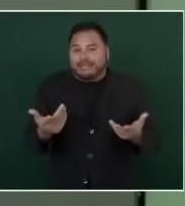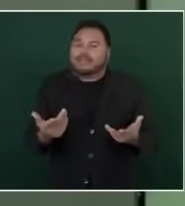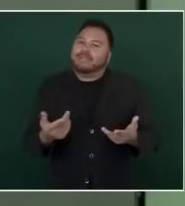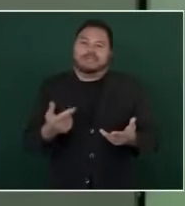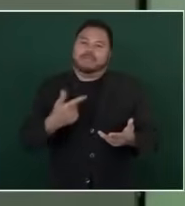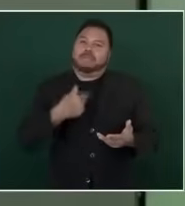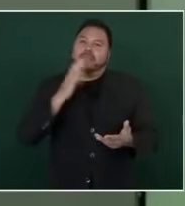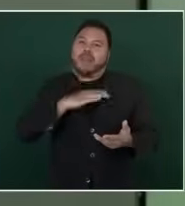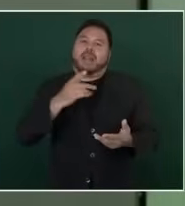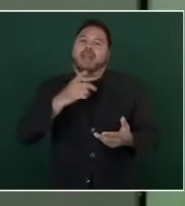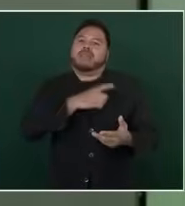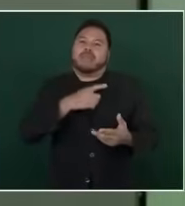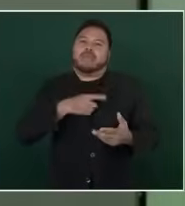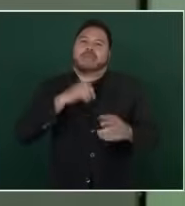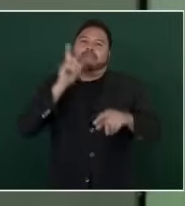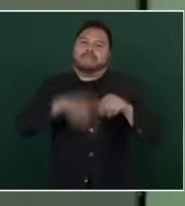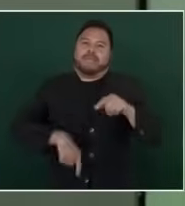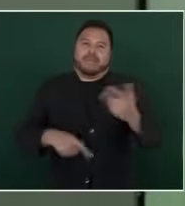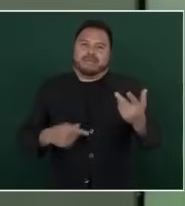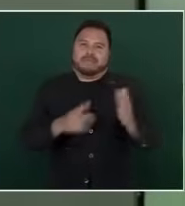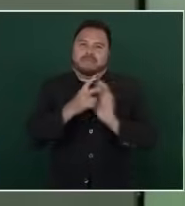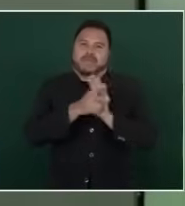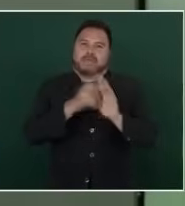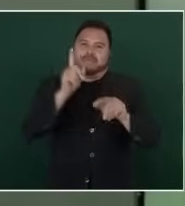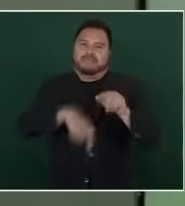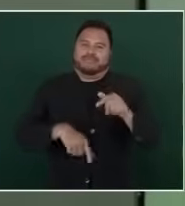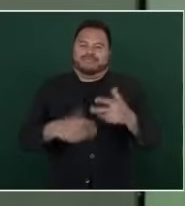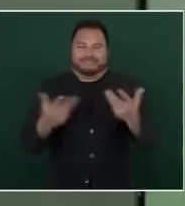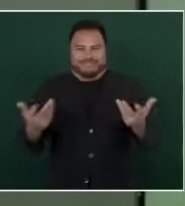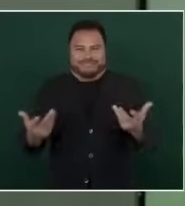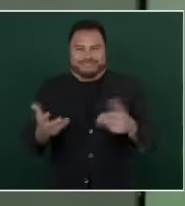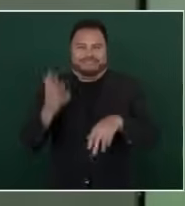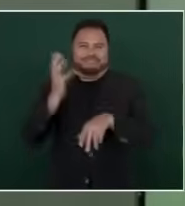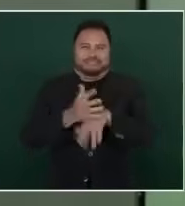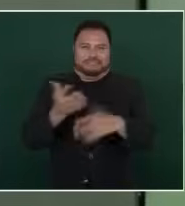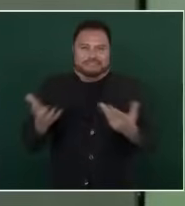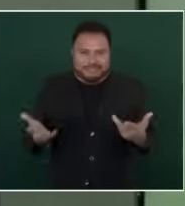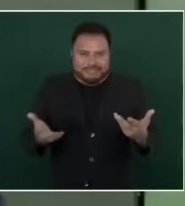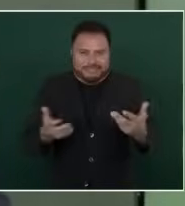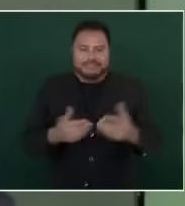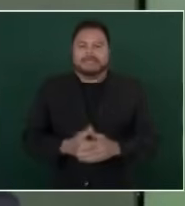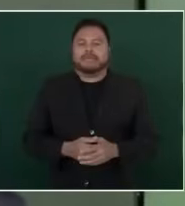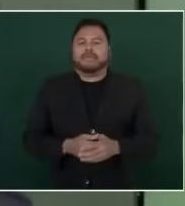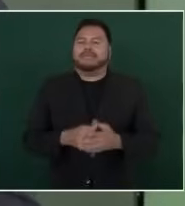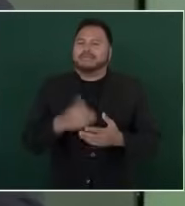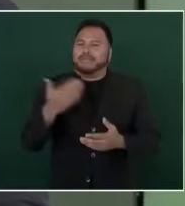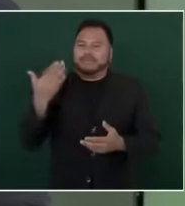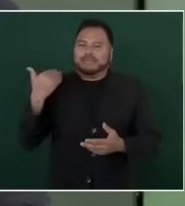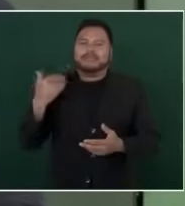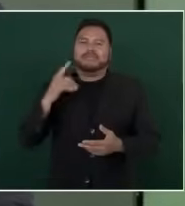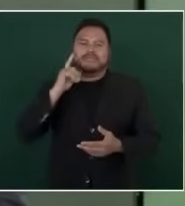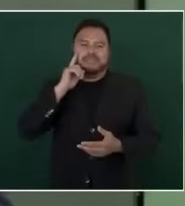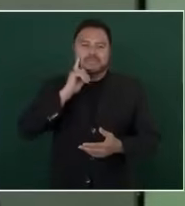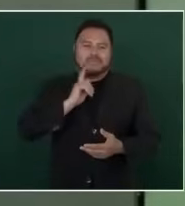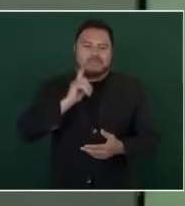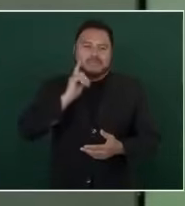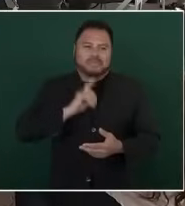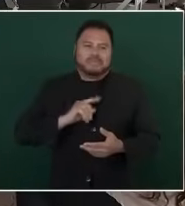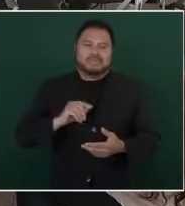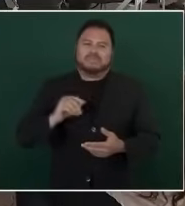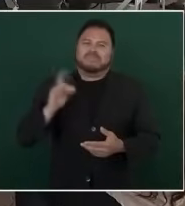baje. Censura. Acaba de venir una marquesa,